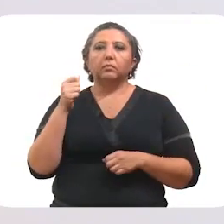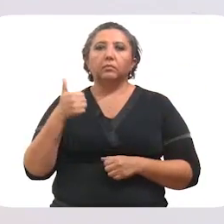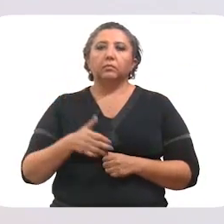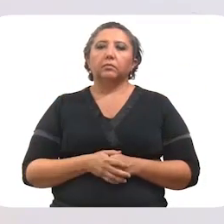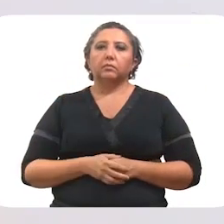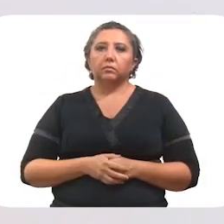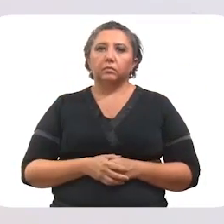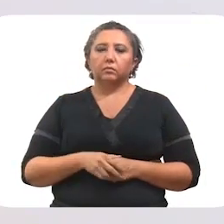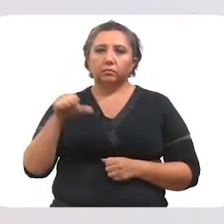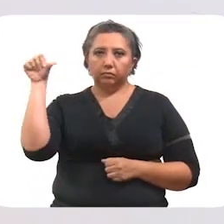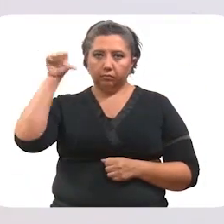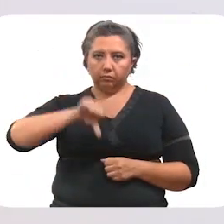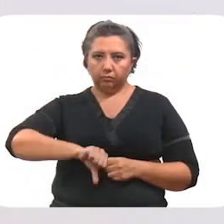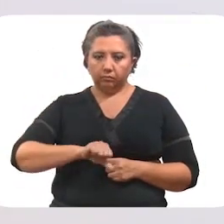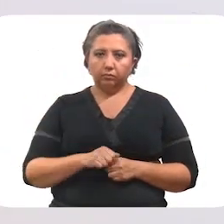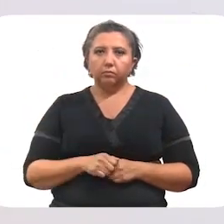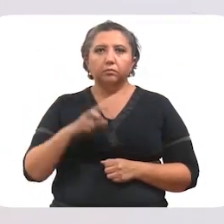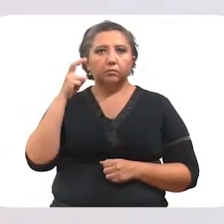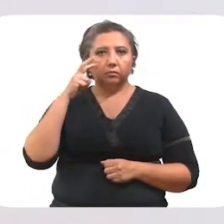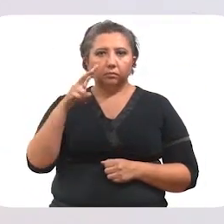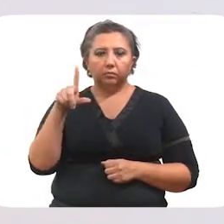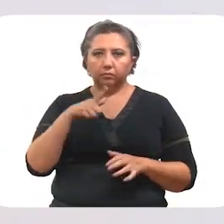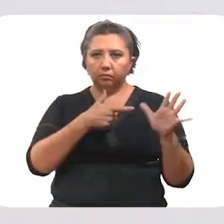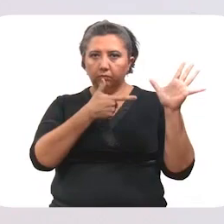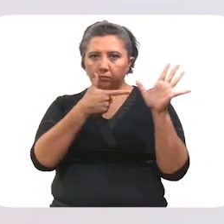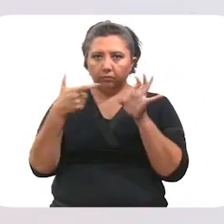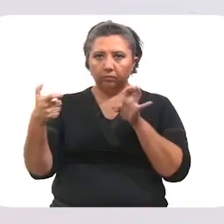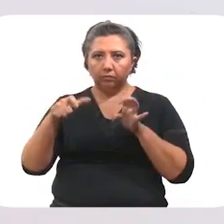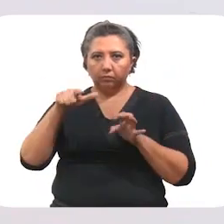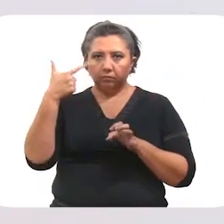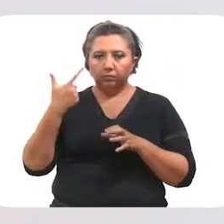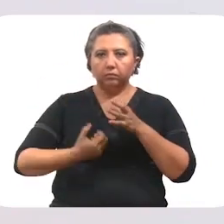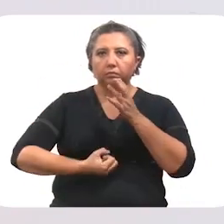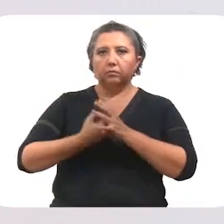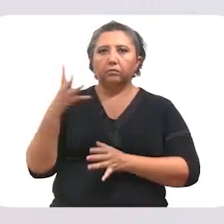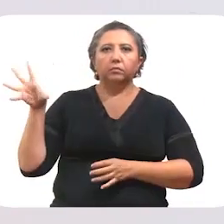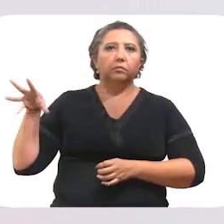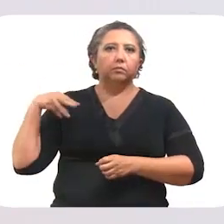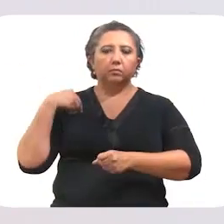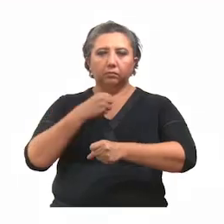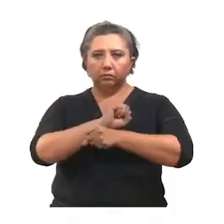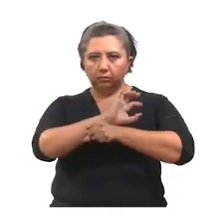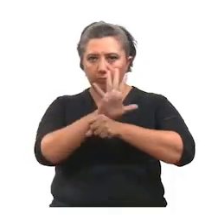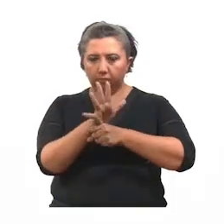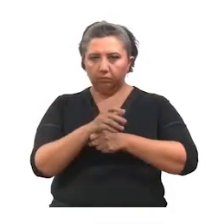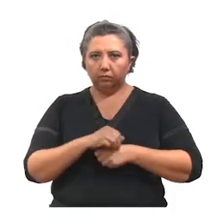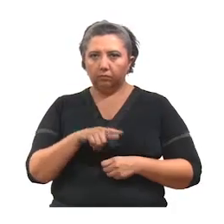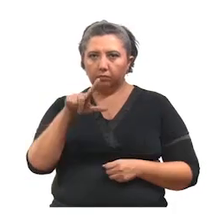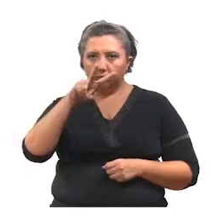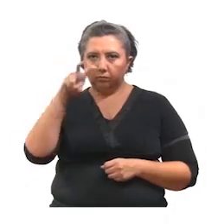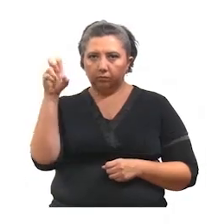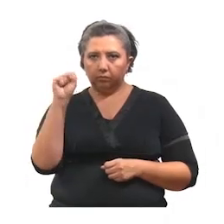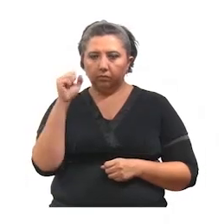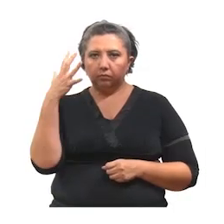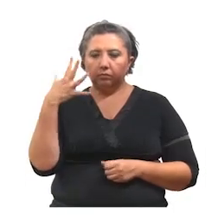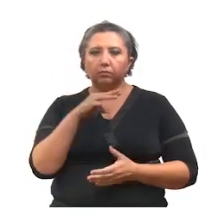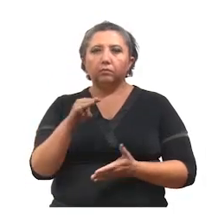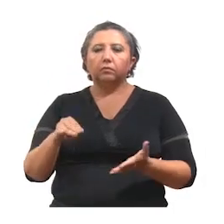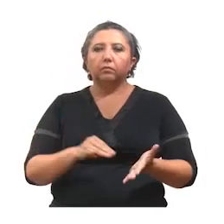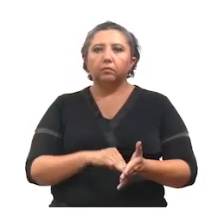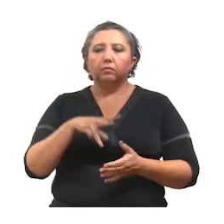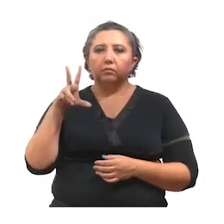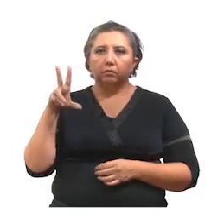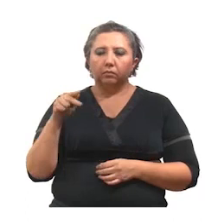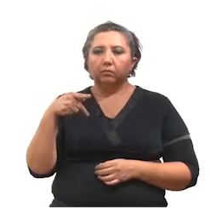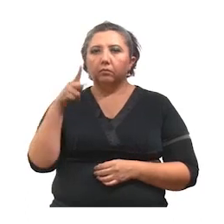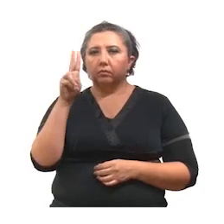84.636. Hoy, se detectaron 712 nuevos contagios de coronavirus, 265 en Mérida,